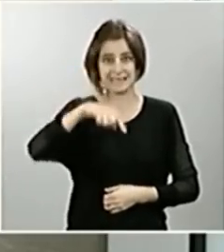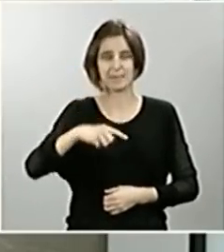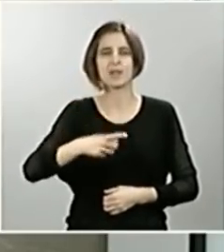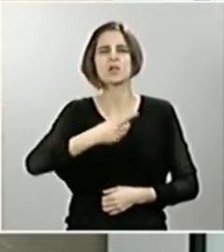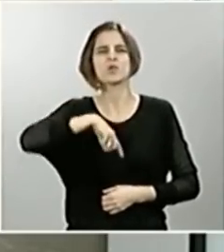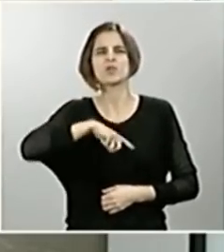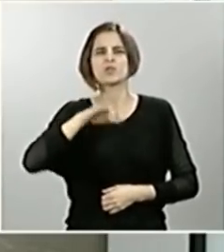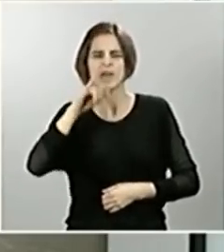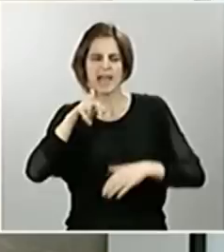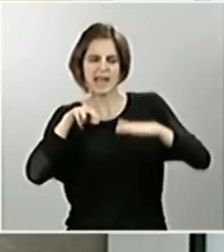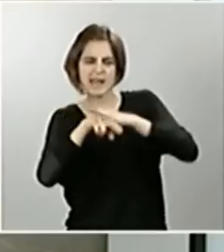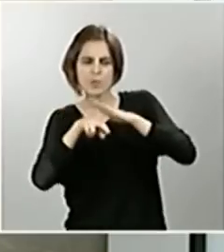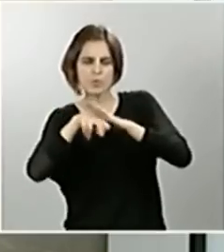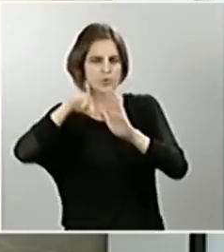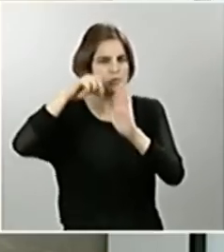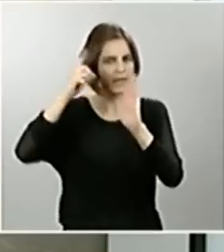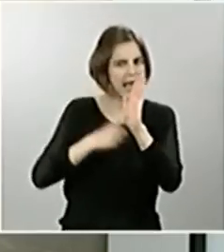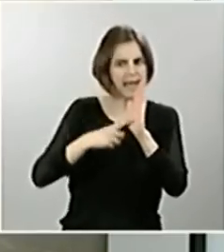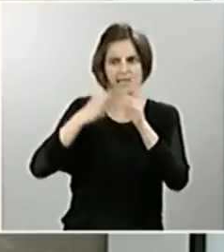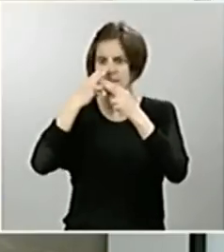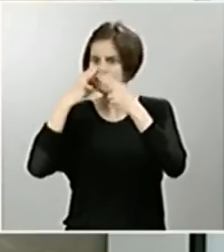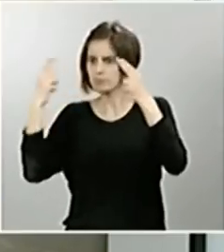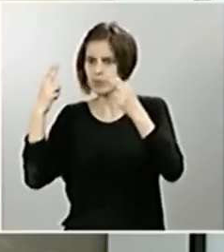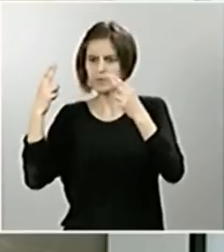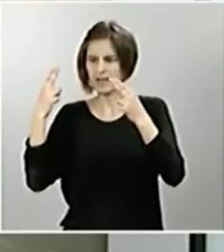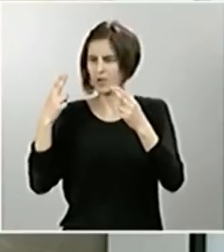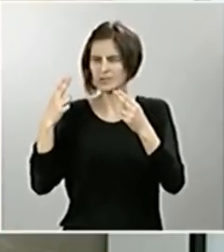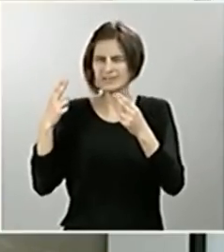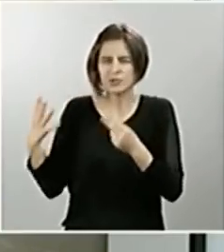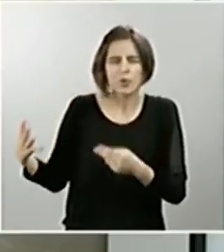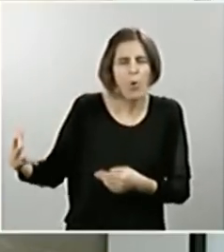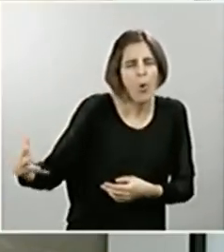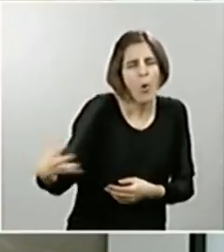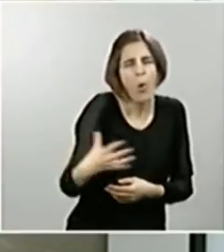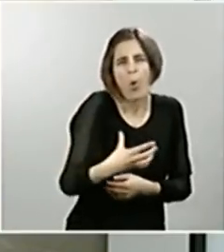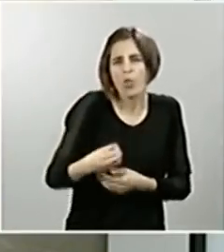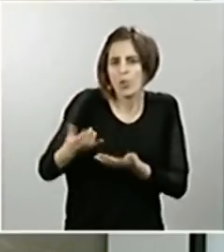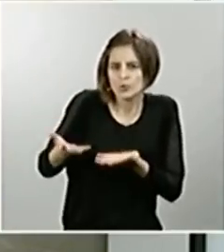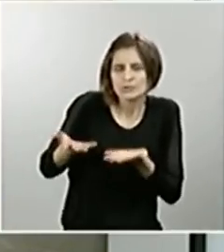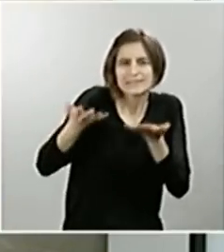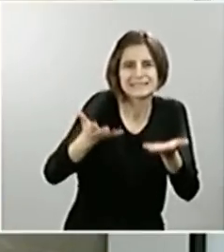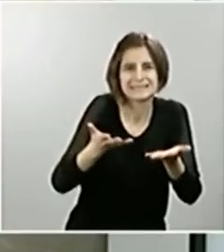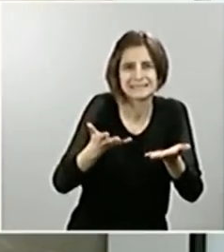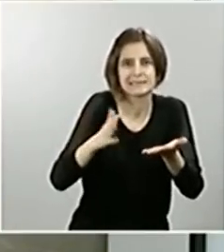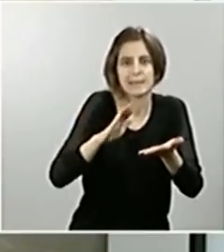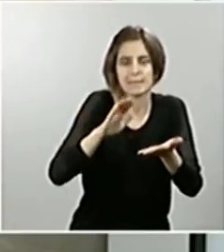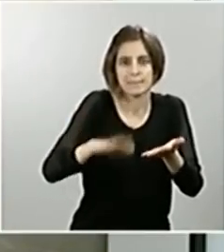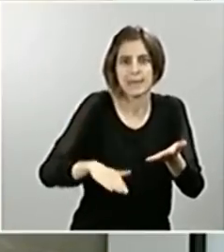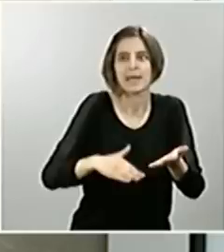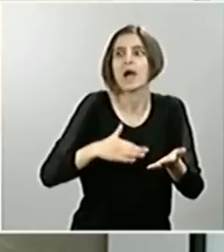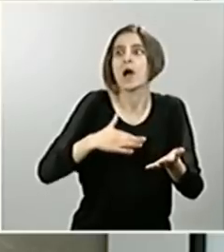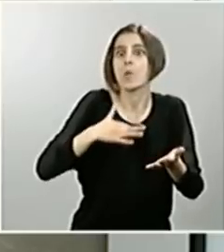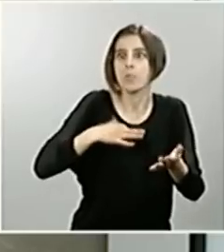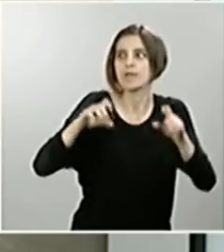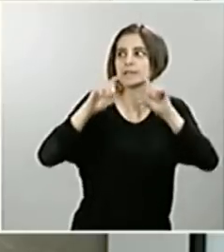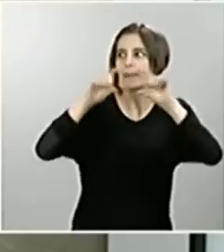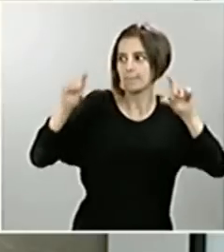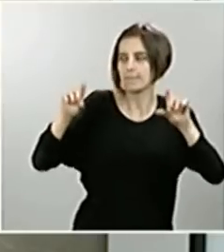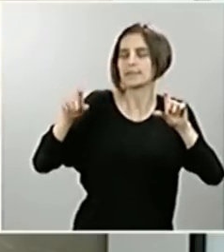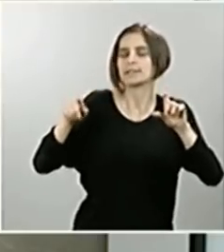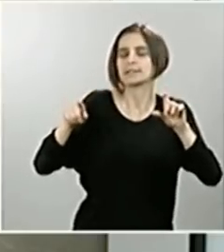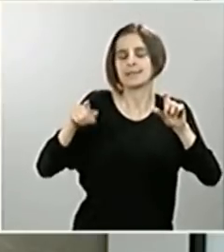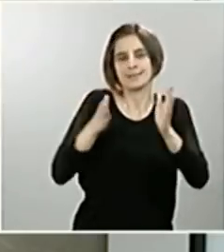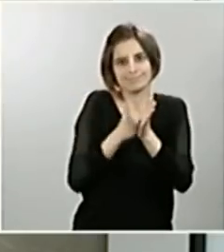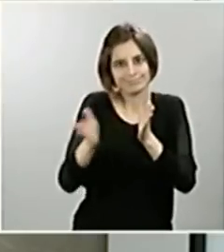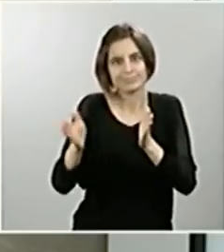e os recursos públicos ingentes para que podan acudir aos expedientes temporais de regulación de empleo.